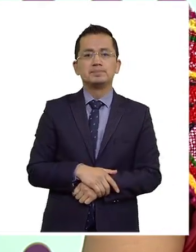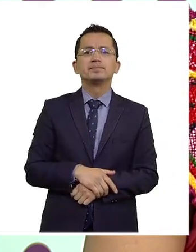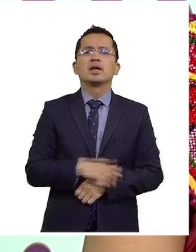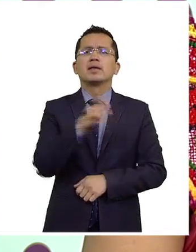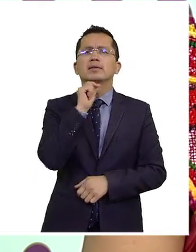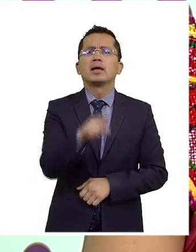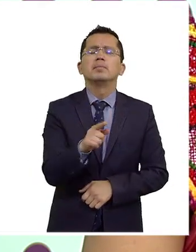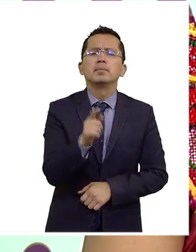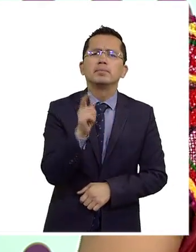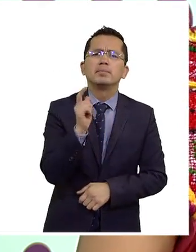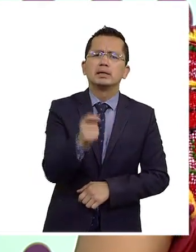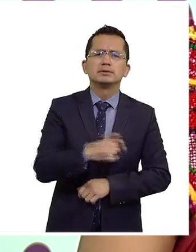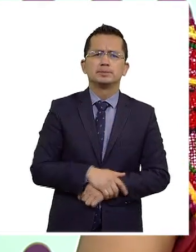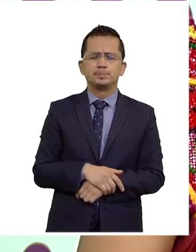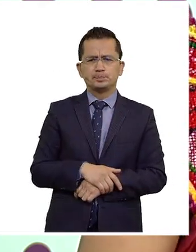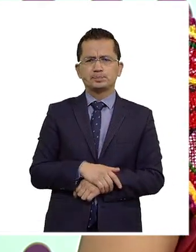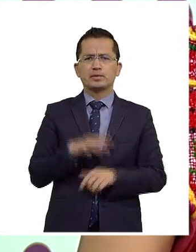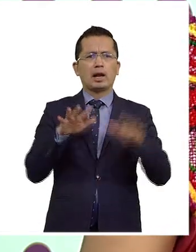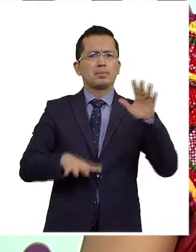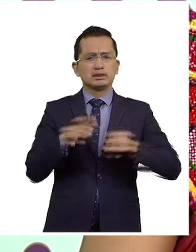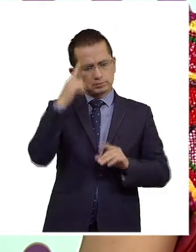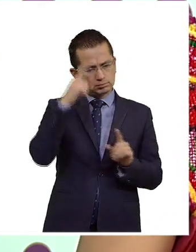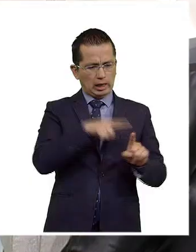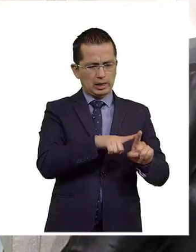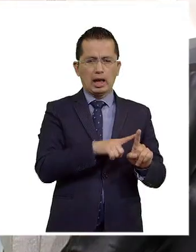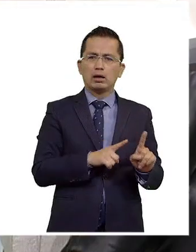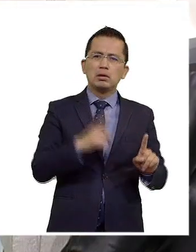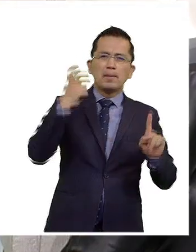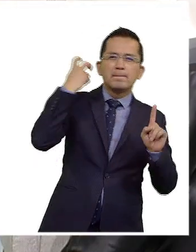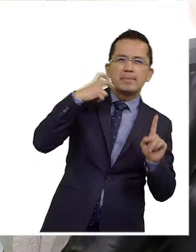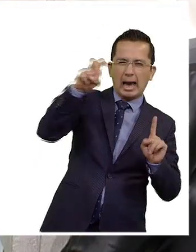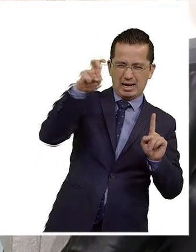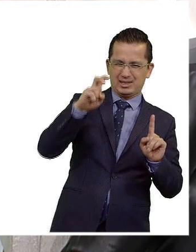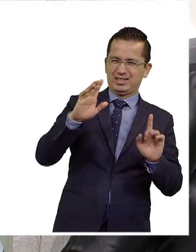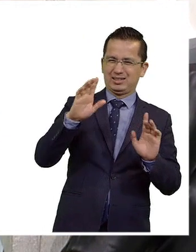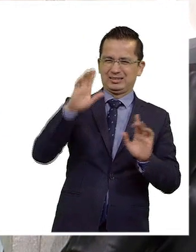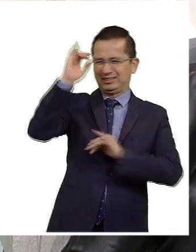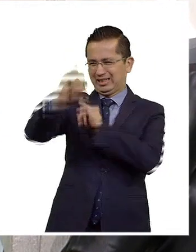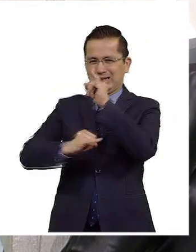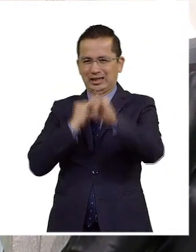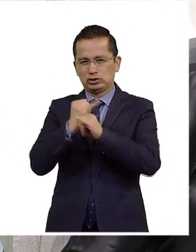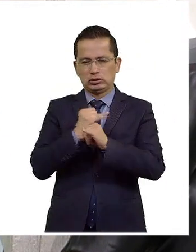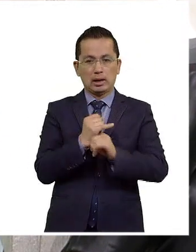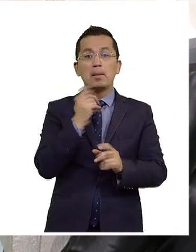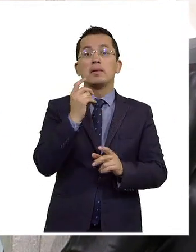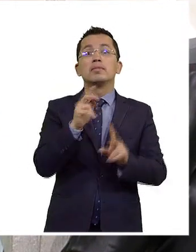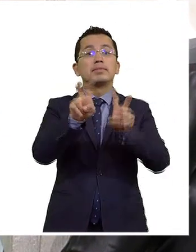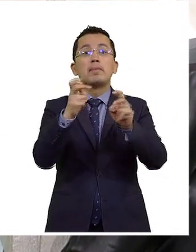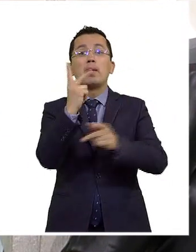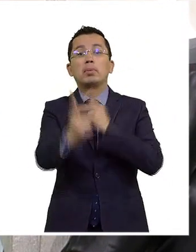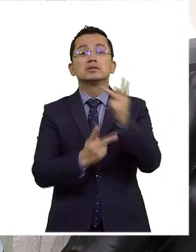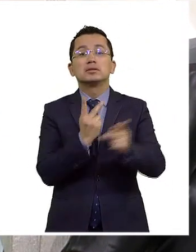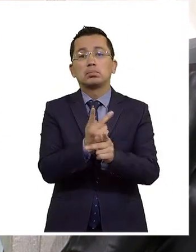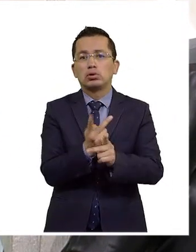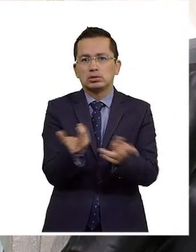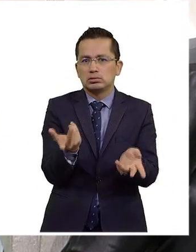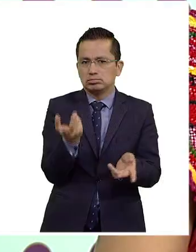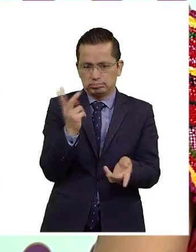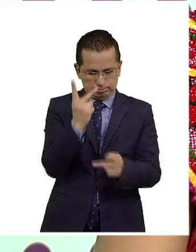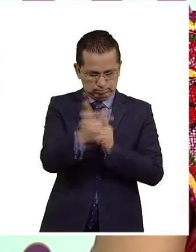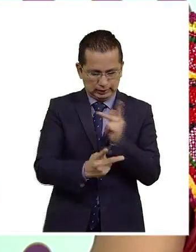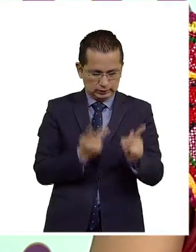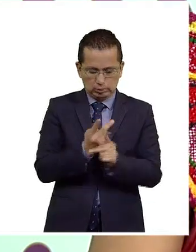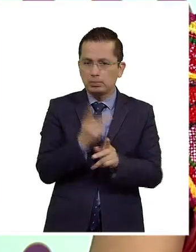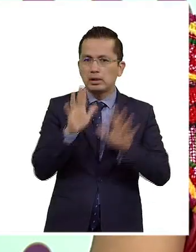el tema de salir del país, también ha habido pasaportes, ¿no? Sí, claro. Que incluso ha